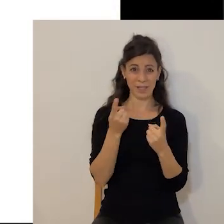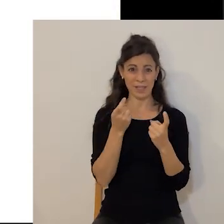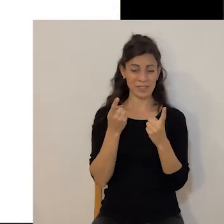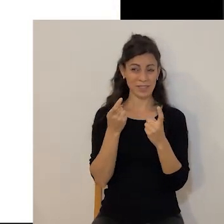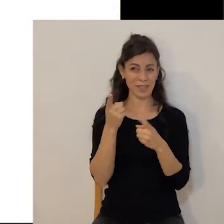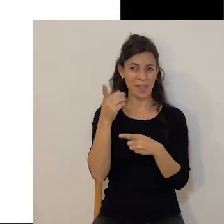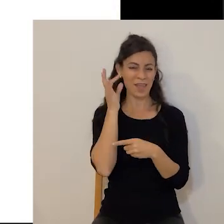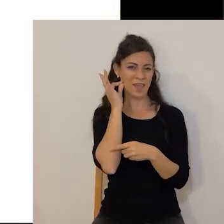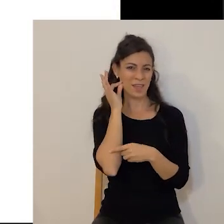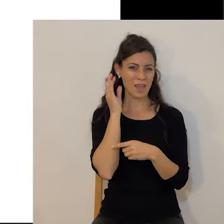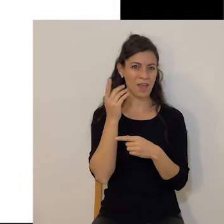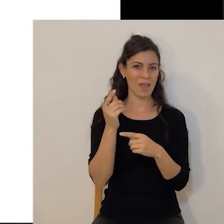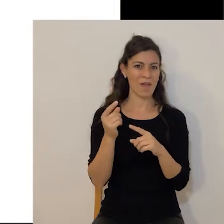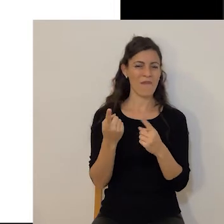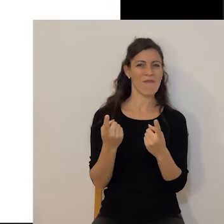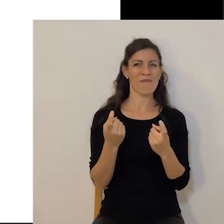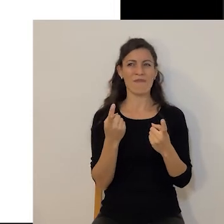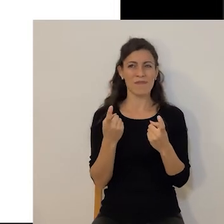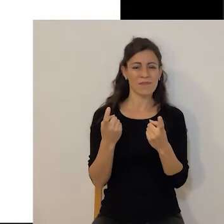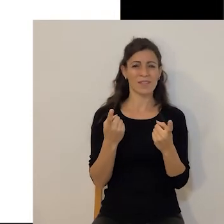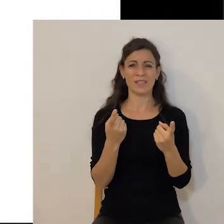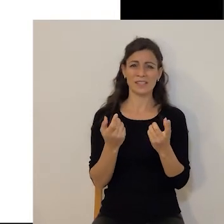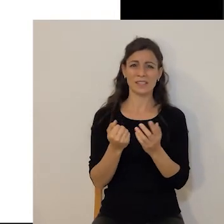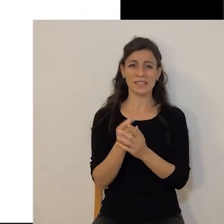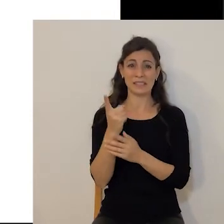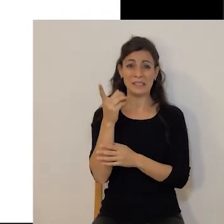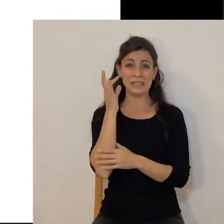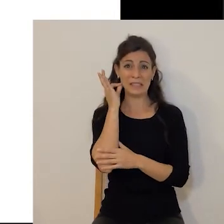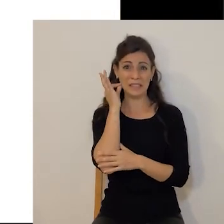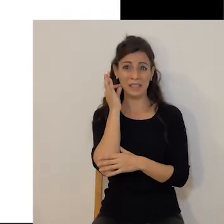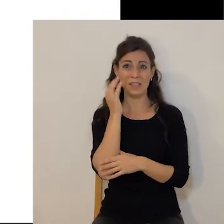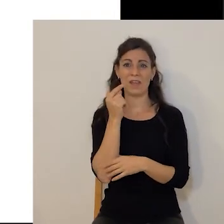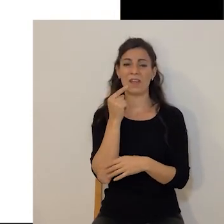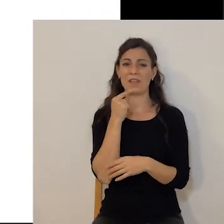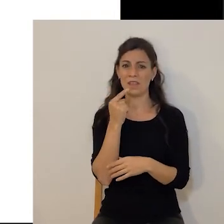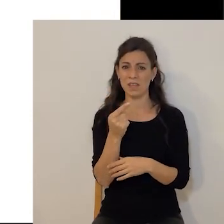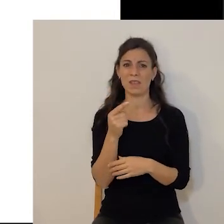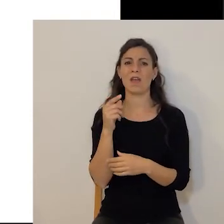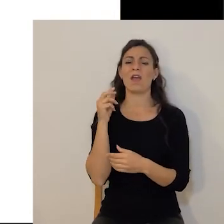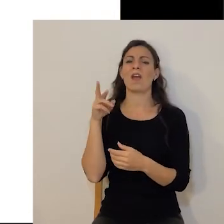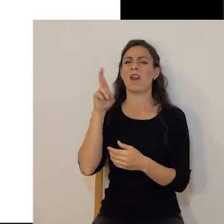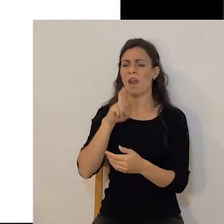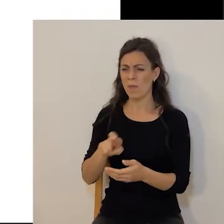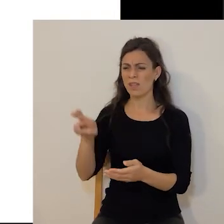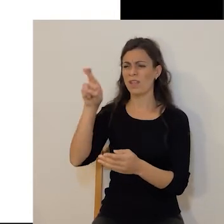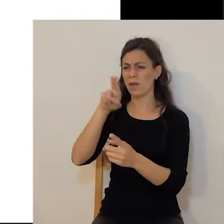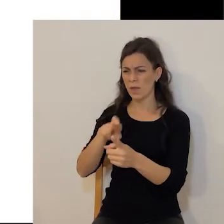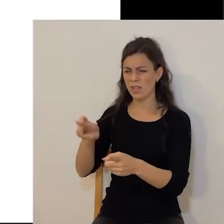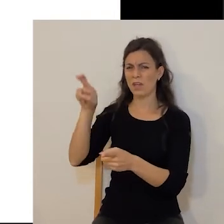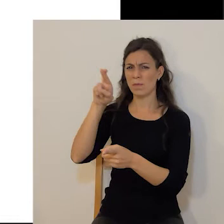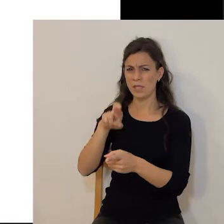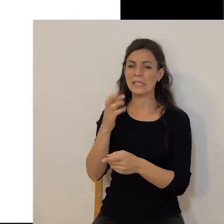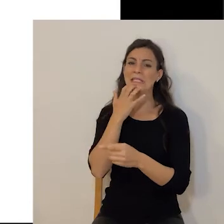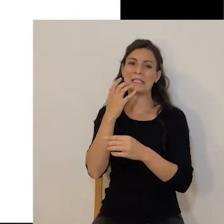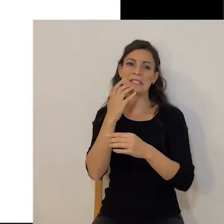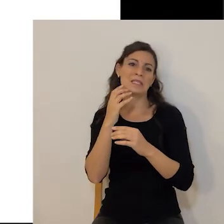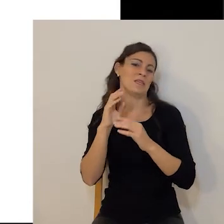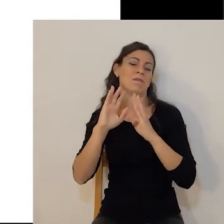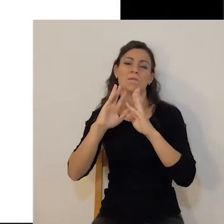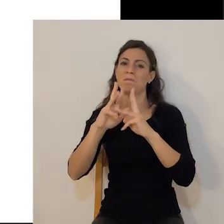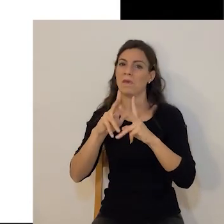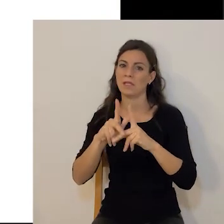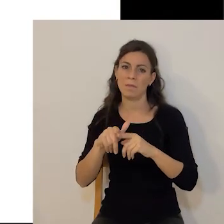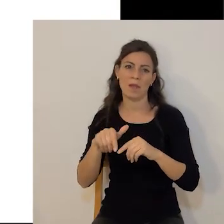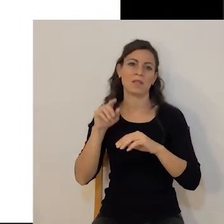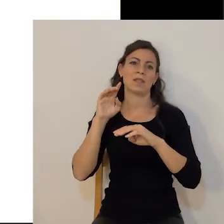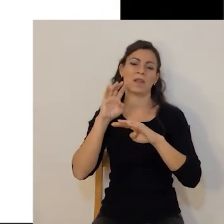tiene, esas carencias que vienen. Y a esa niña le hacen repetir y continuamente va mal en matemáticas y